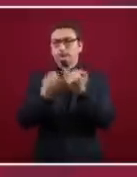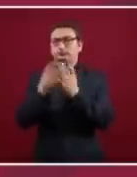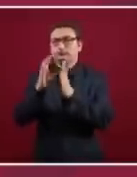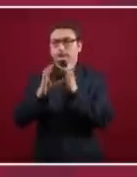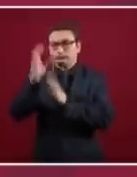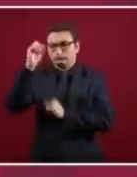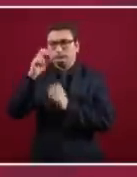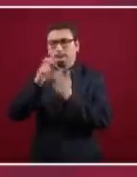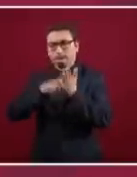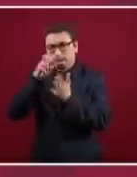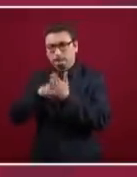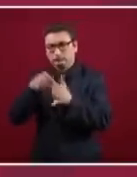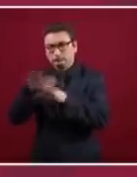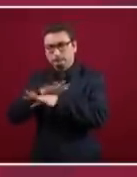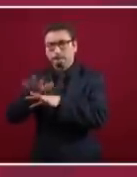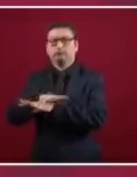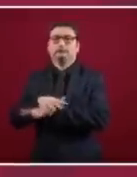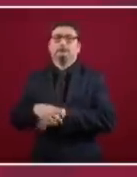constitución